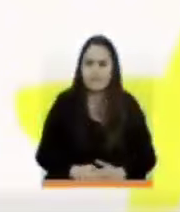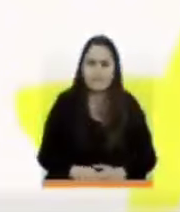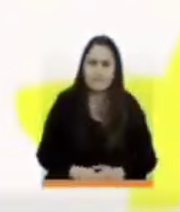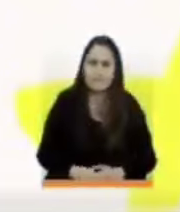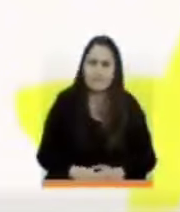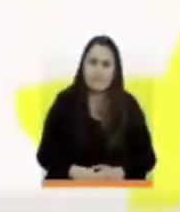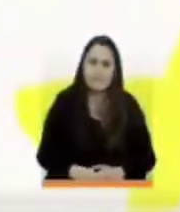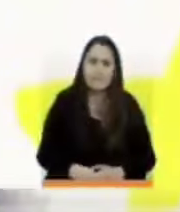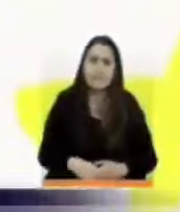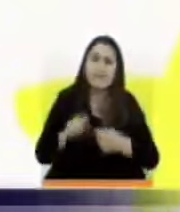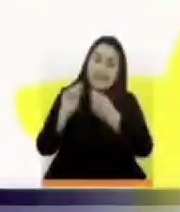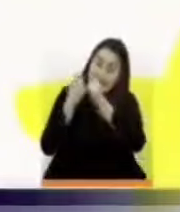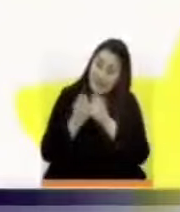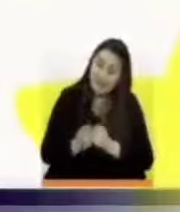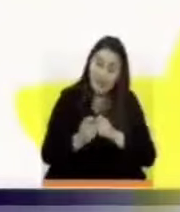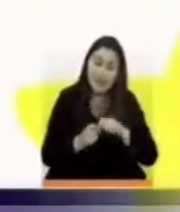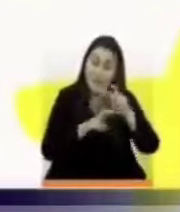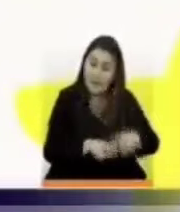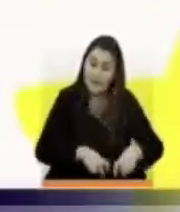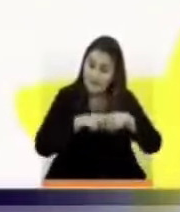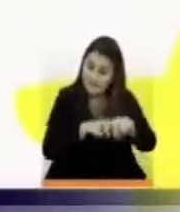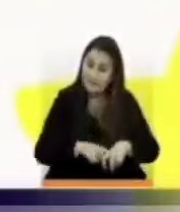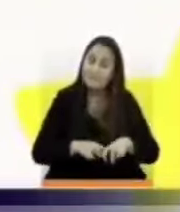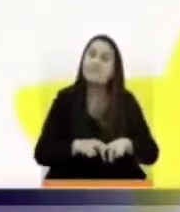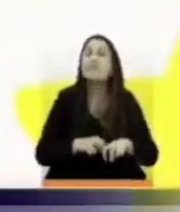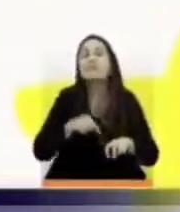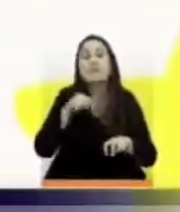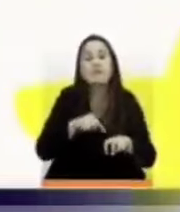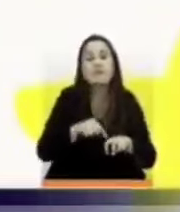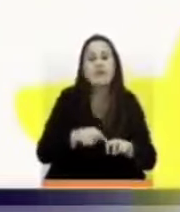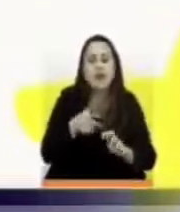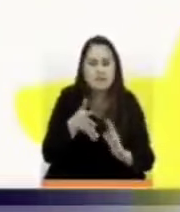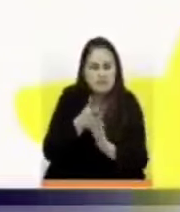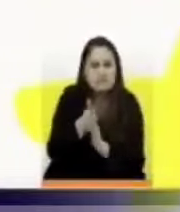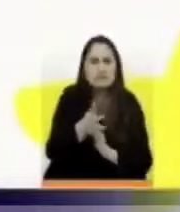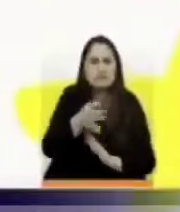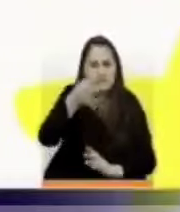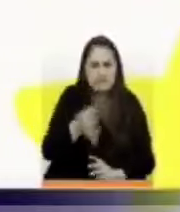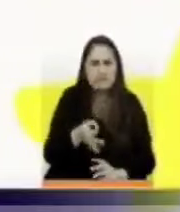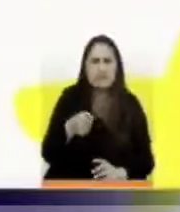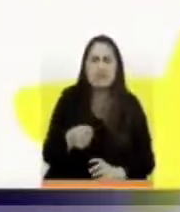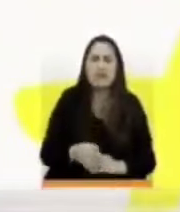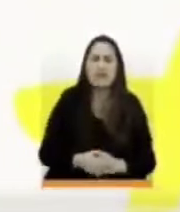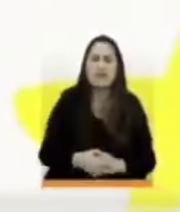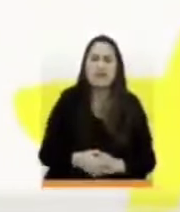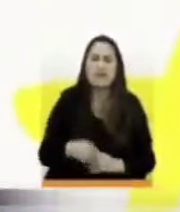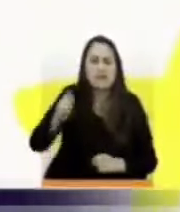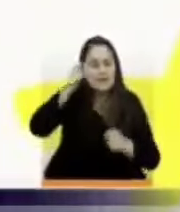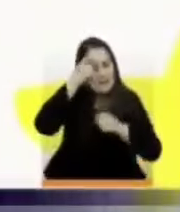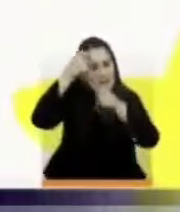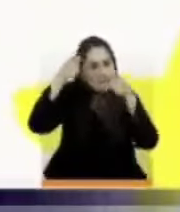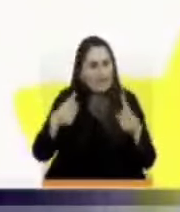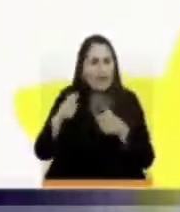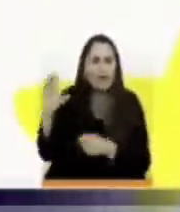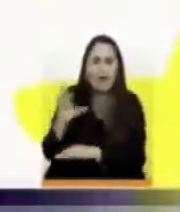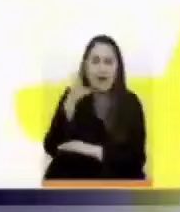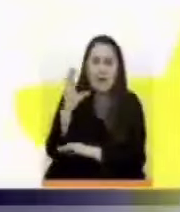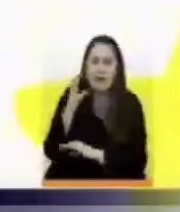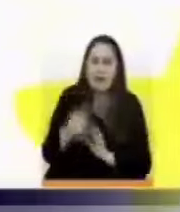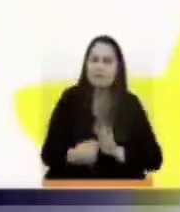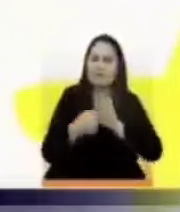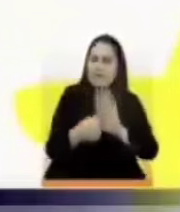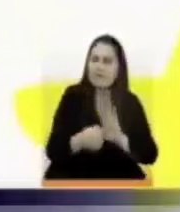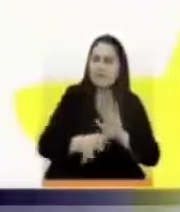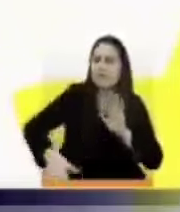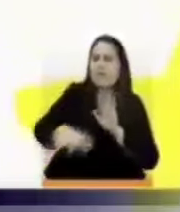escondió la señora Miranda cuando era presidente de la comisión donde se discutía pues el poder comprar tierras por parte del gobierno de